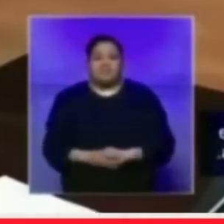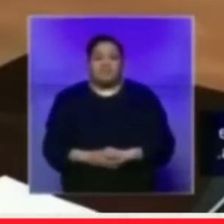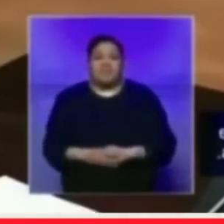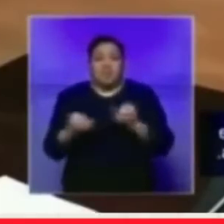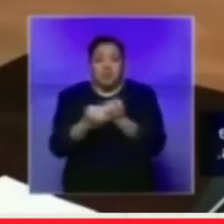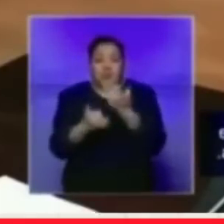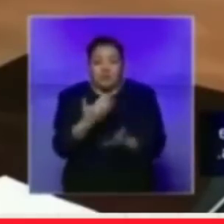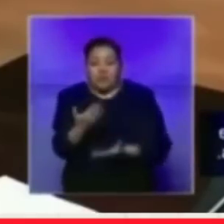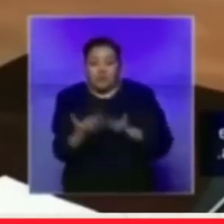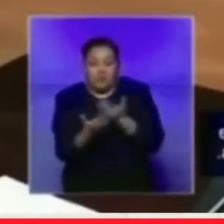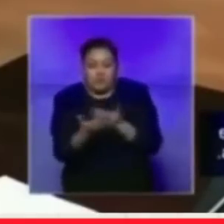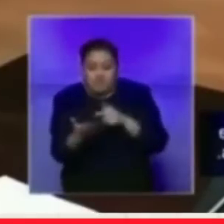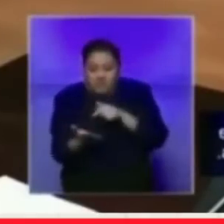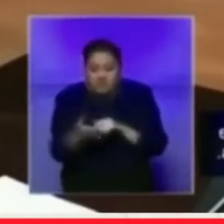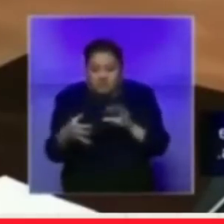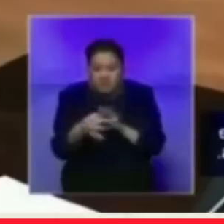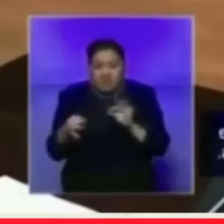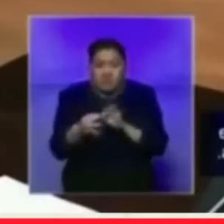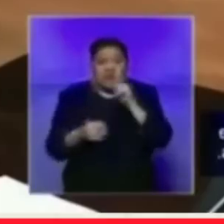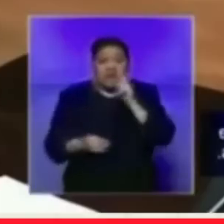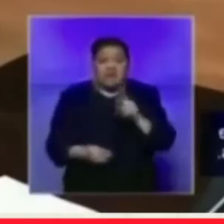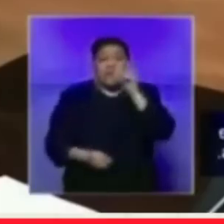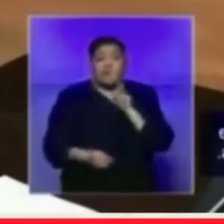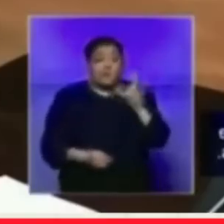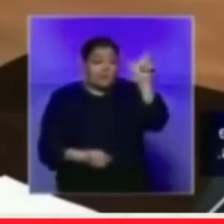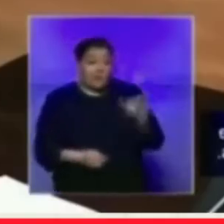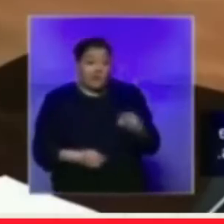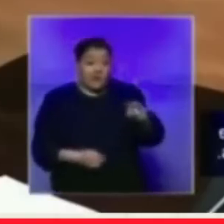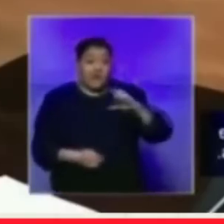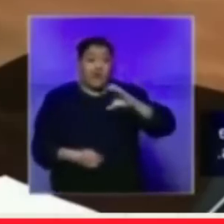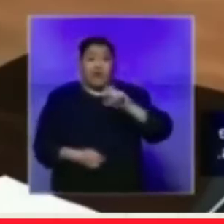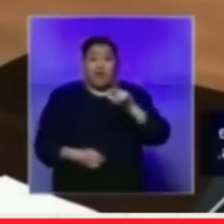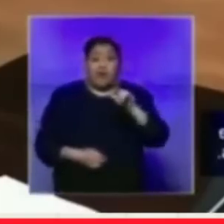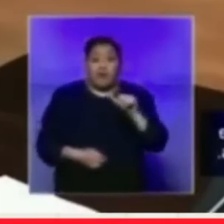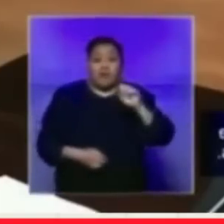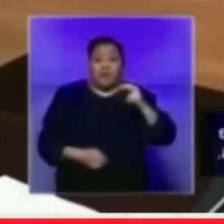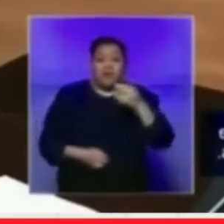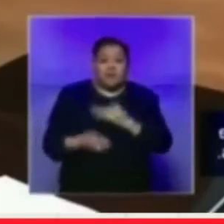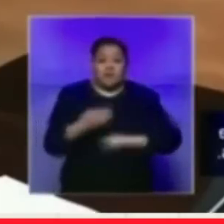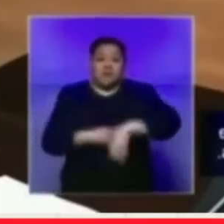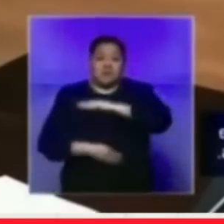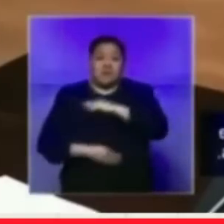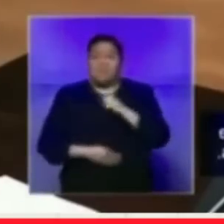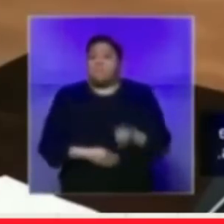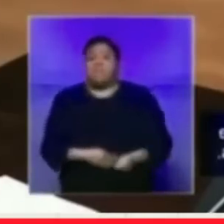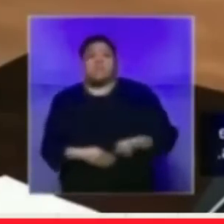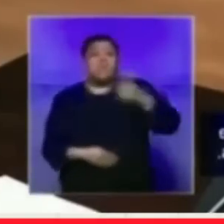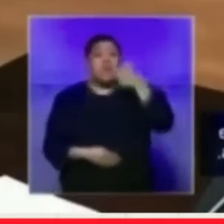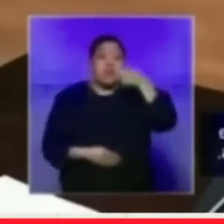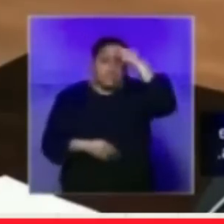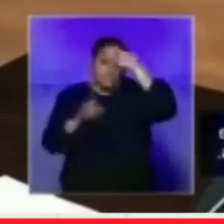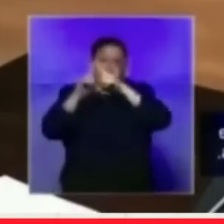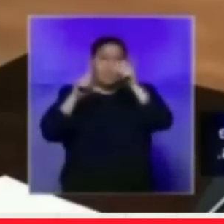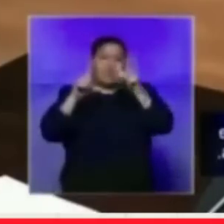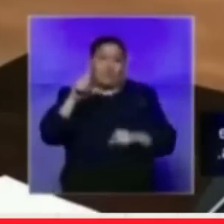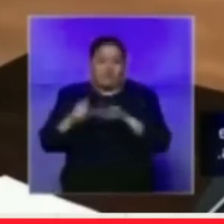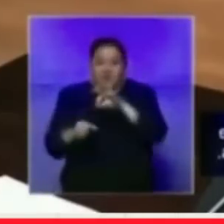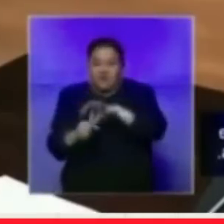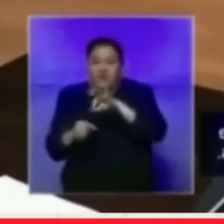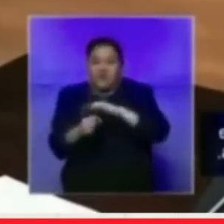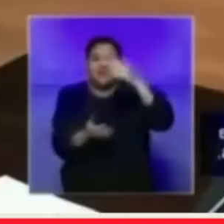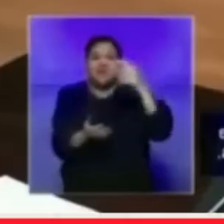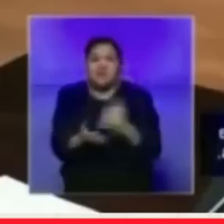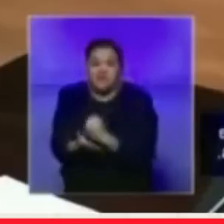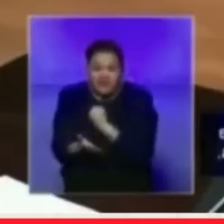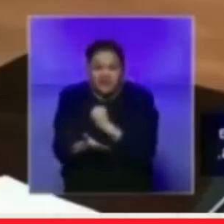En el dictamen de cuenta se advierte que la ciudadana Claudia Sheinbaum Pardo es la primera mujer en obtener la mayoría de los votos en una elección